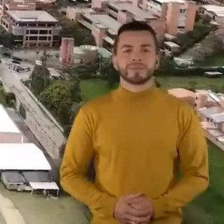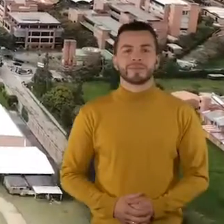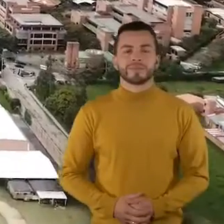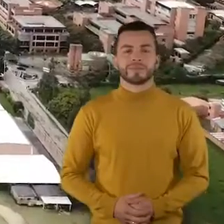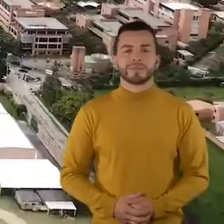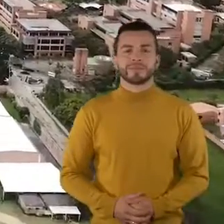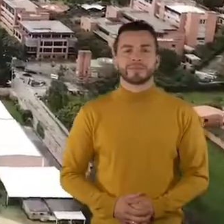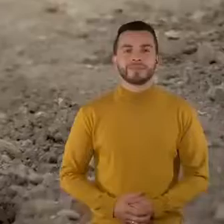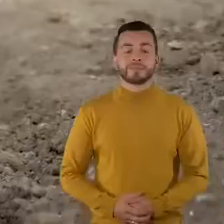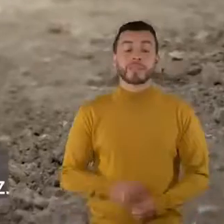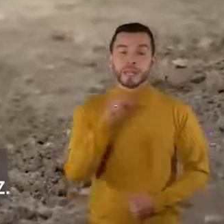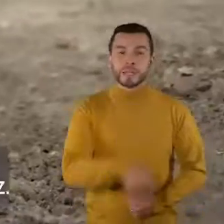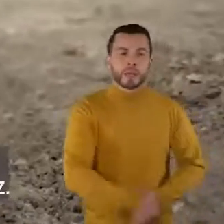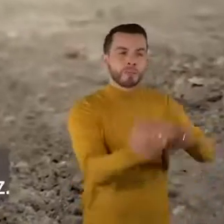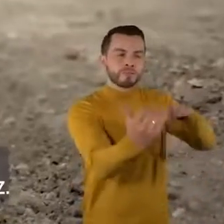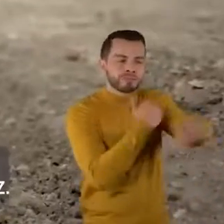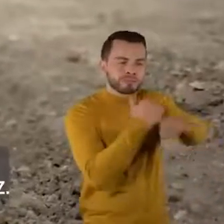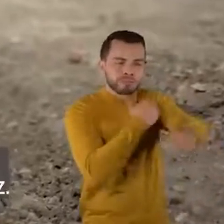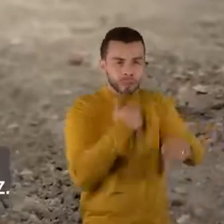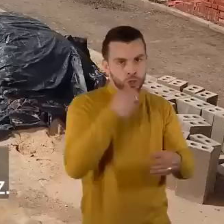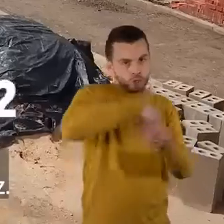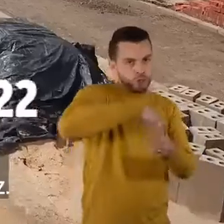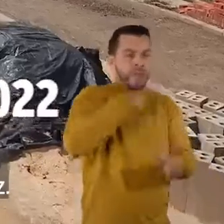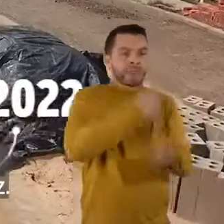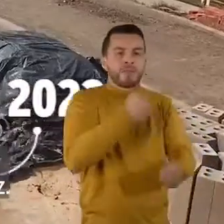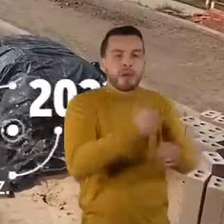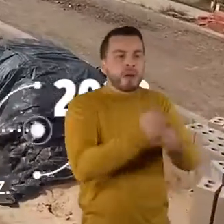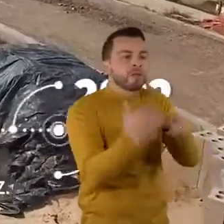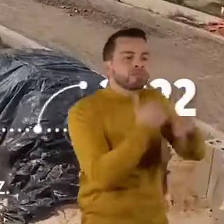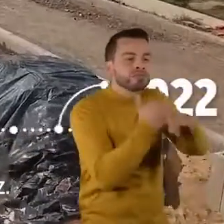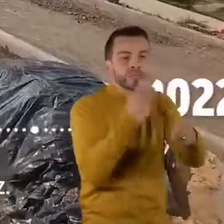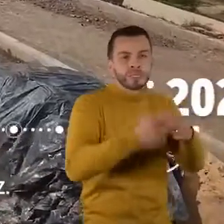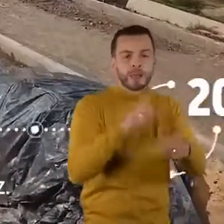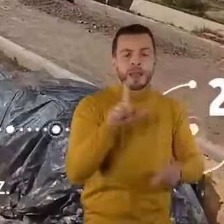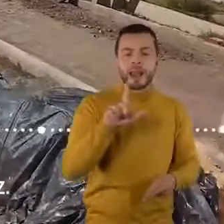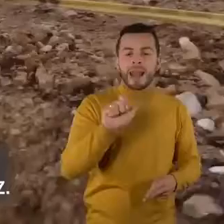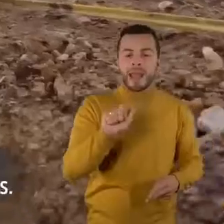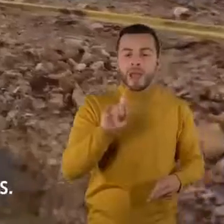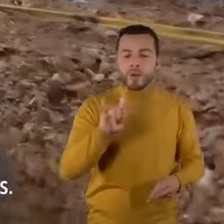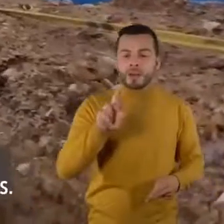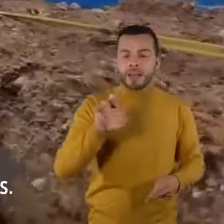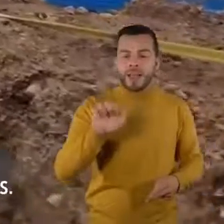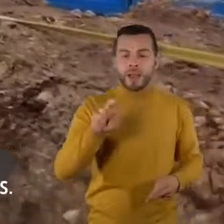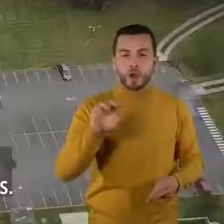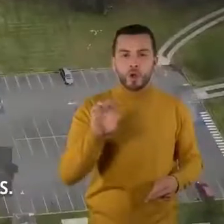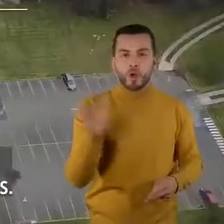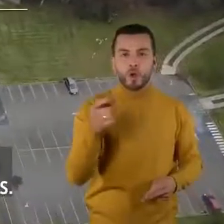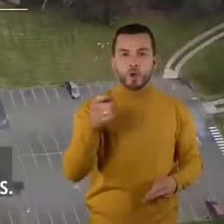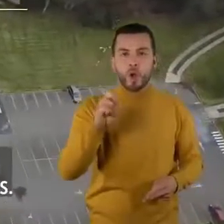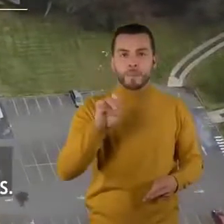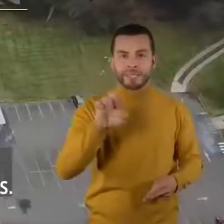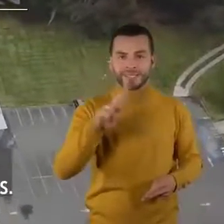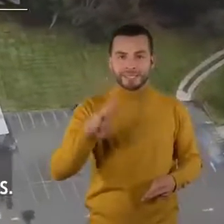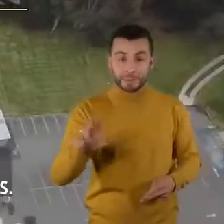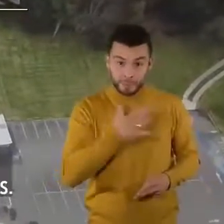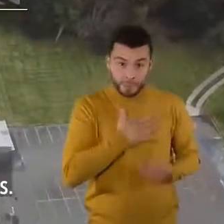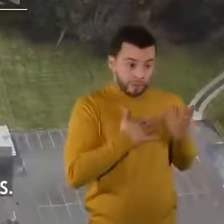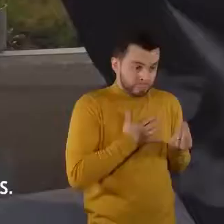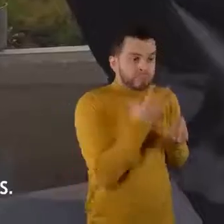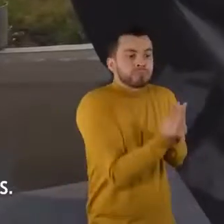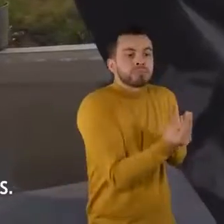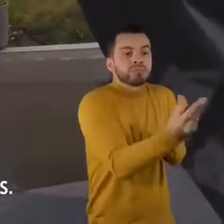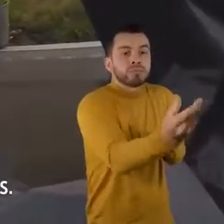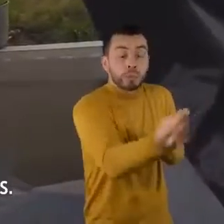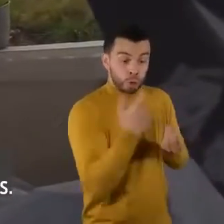asimismo se destaca el proyecto de la impresión de la avenida el rincón desde la avenida boyacá hasta la avenida carrera 91